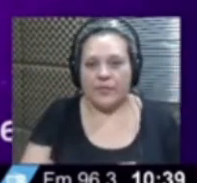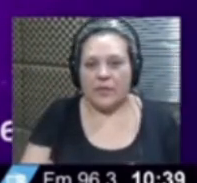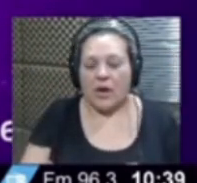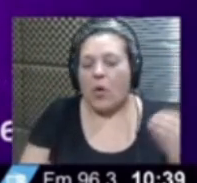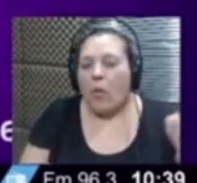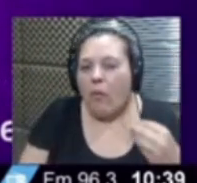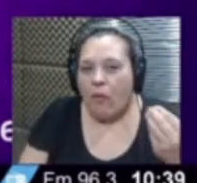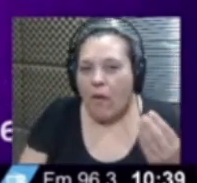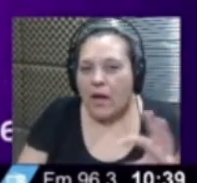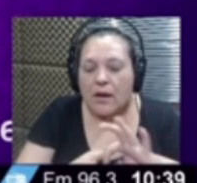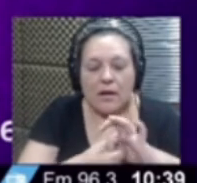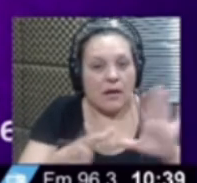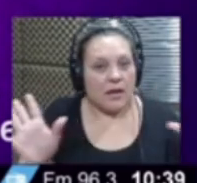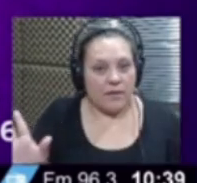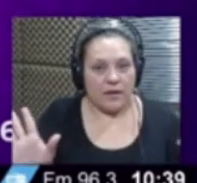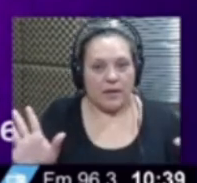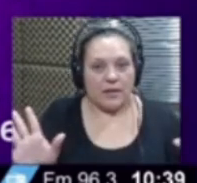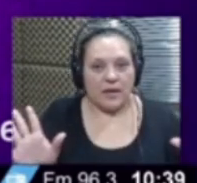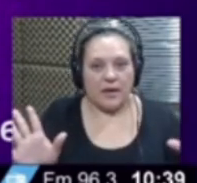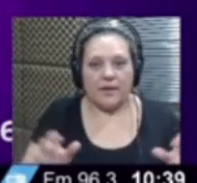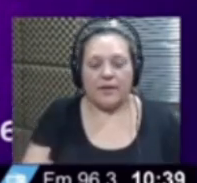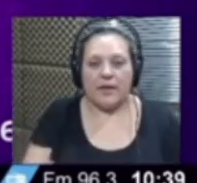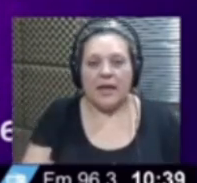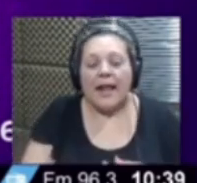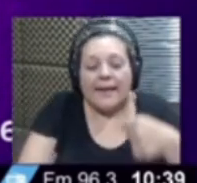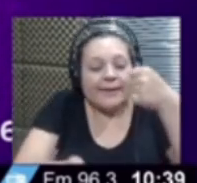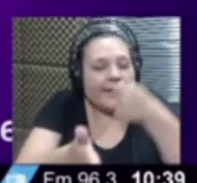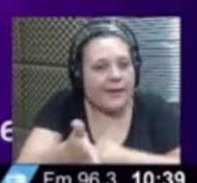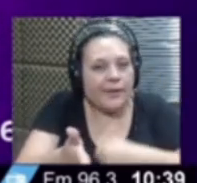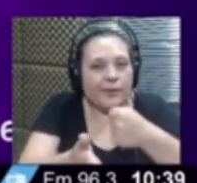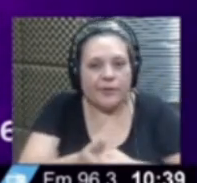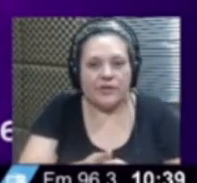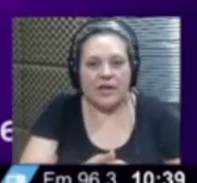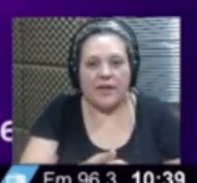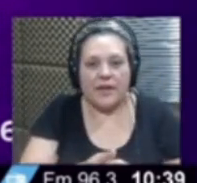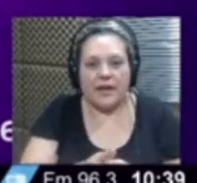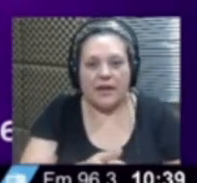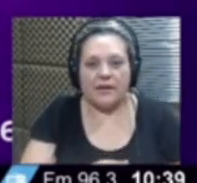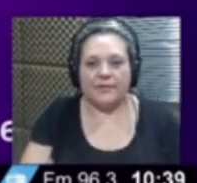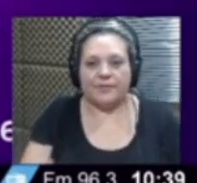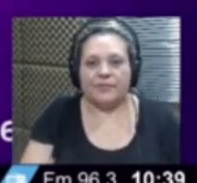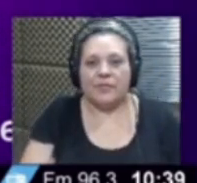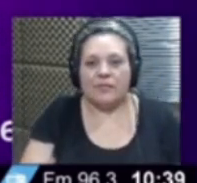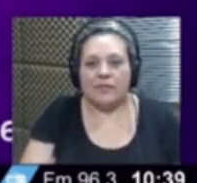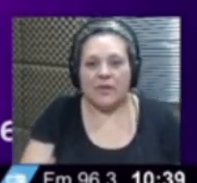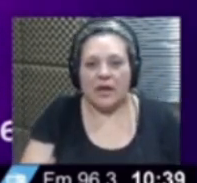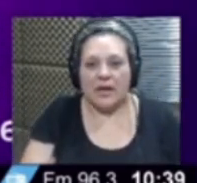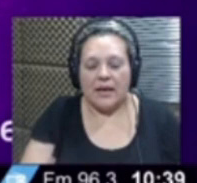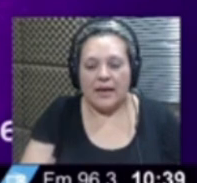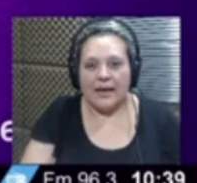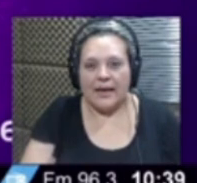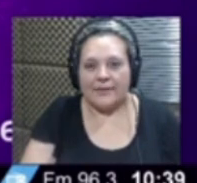de la esclavitud mental, A eso que te hoy refieres, también es sí. la que reina bastante hoy en día.